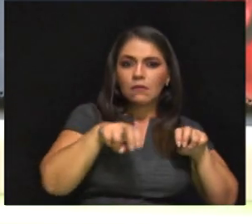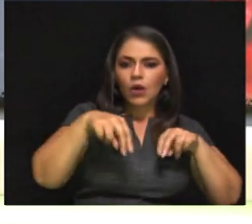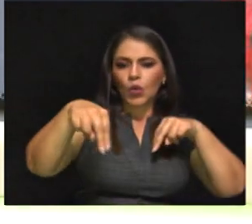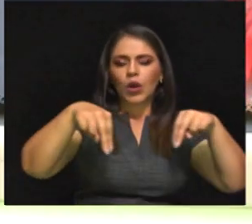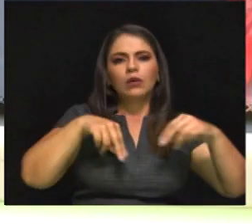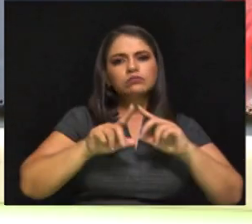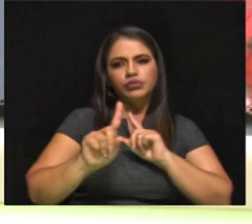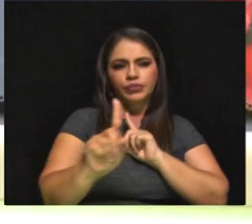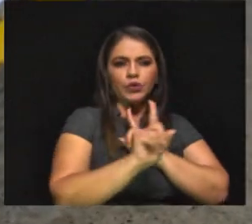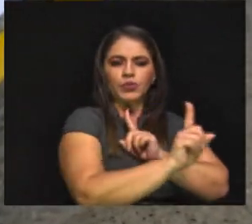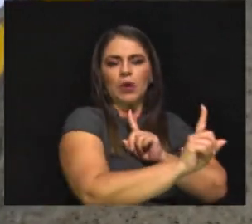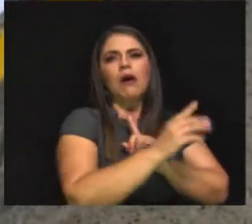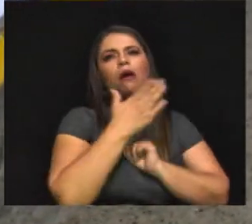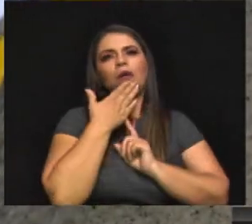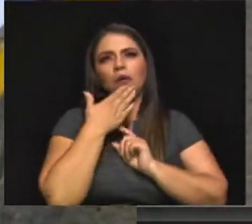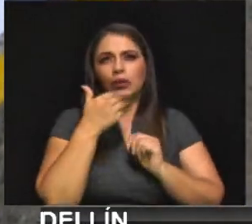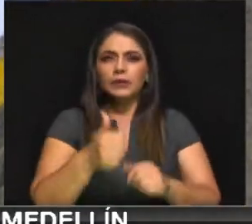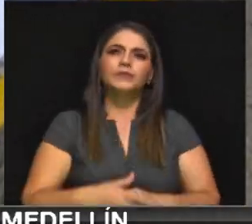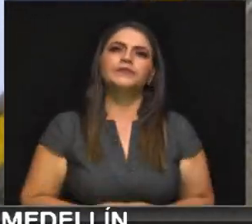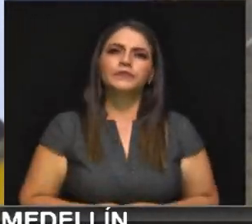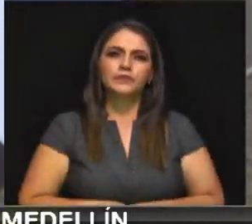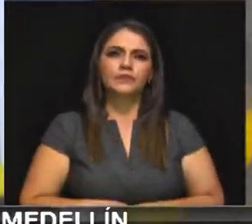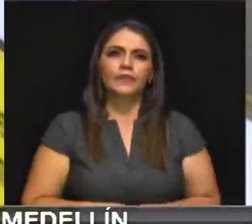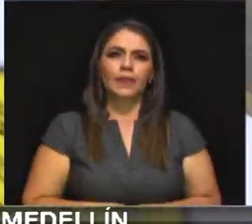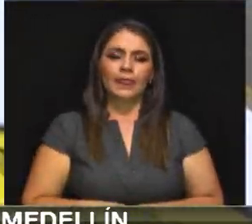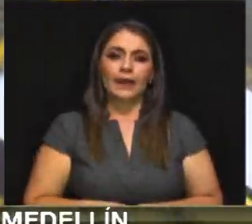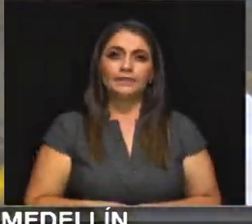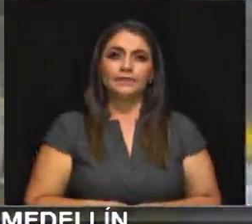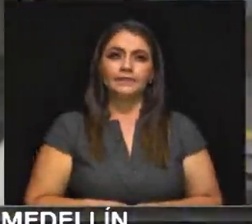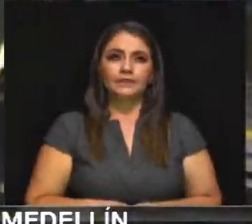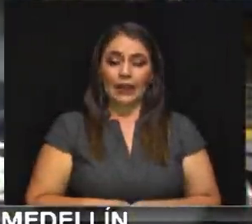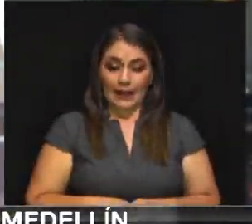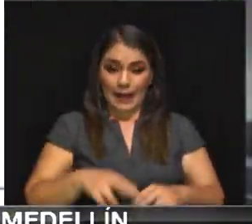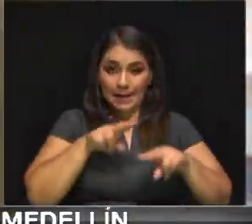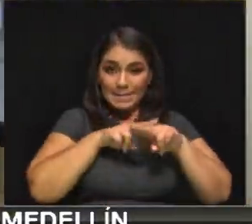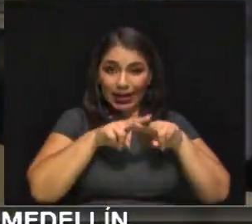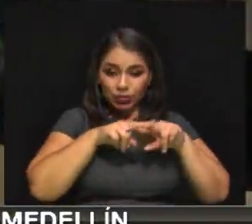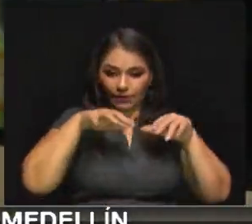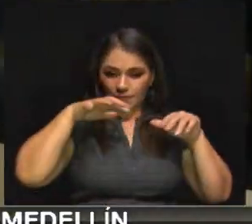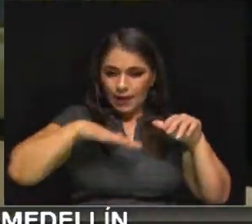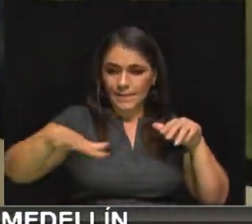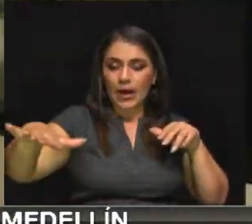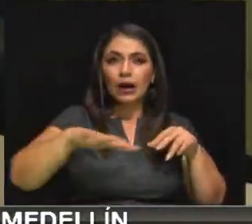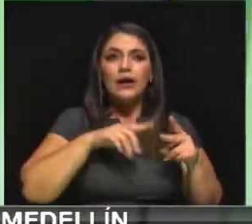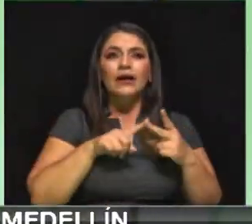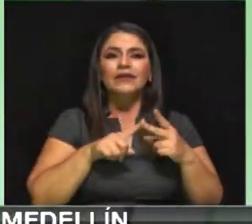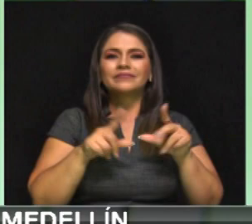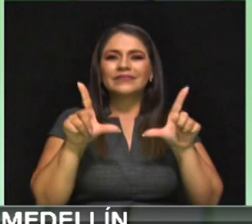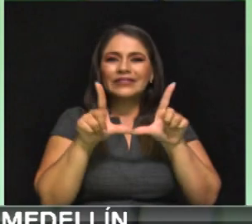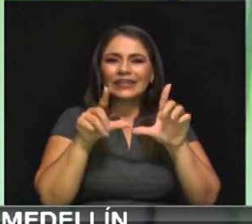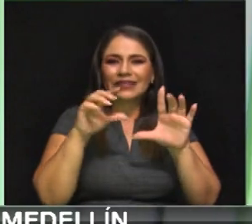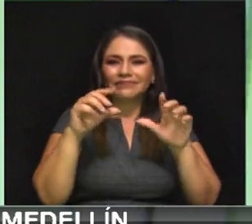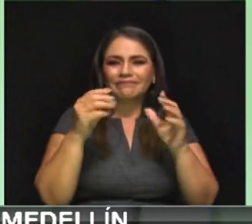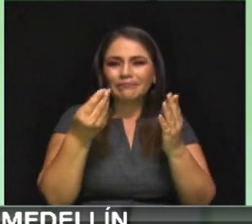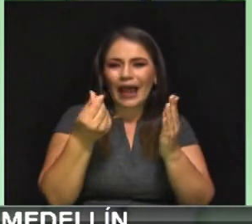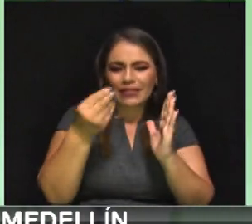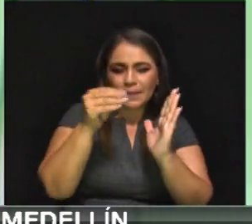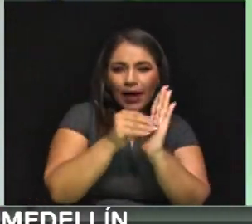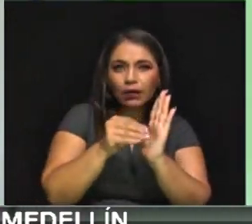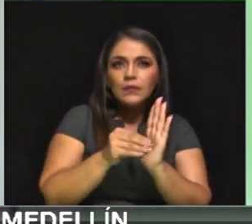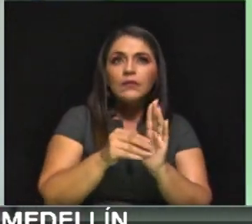Entonces eso genera el distanciamiento. En las principales estaciones del metro, en los puntos de recarga para la cívica e ingreso al sistema,